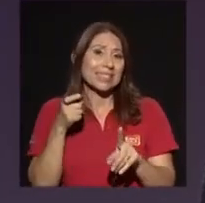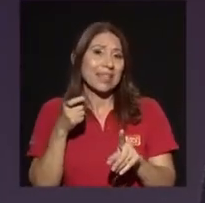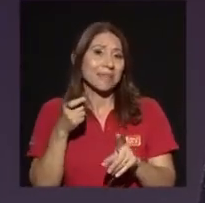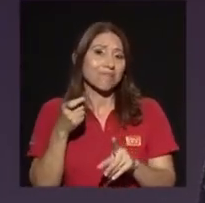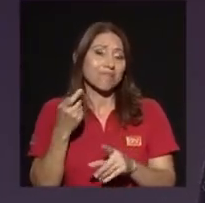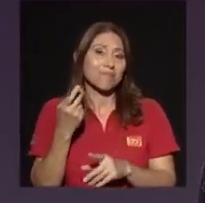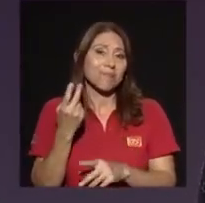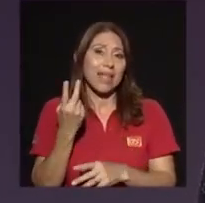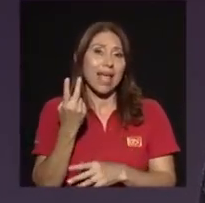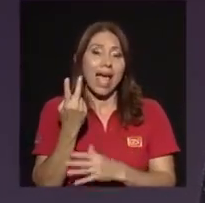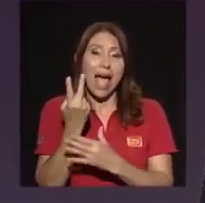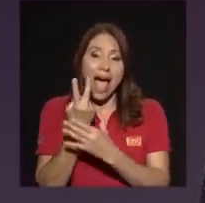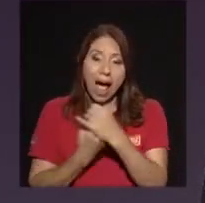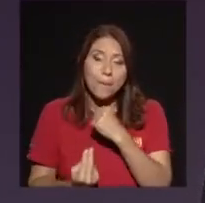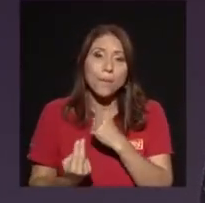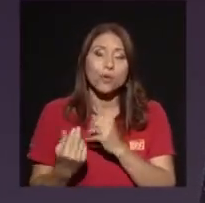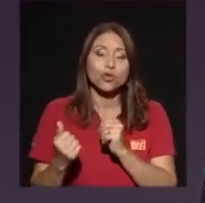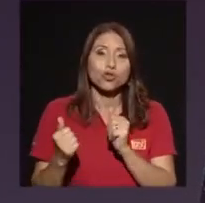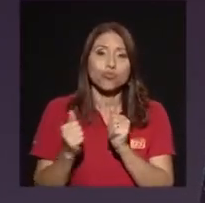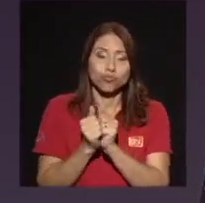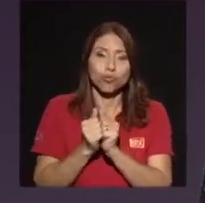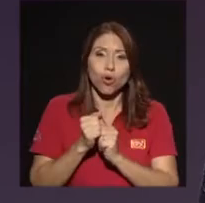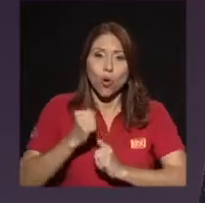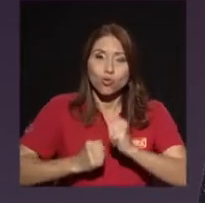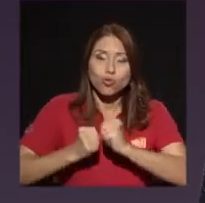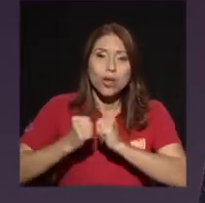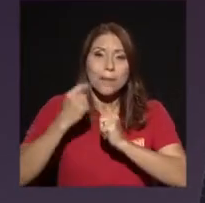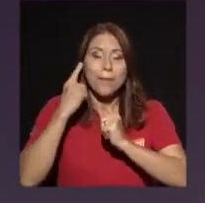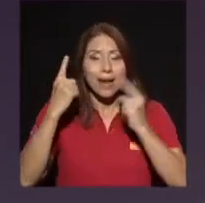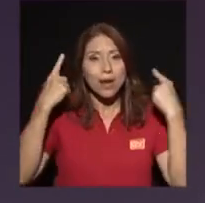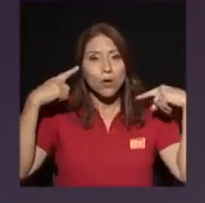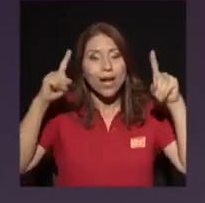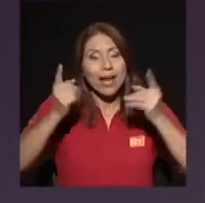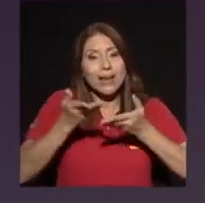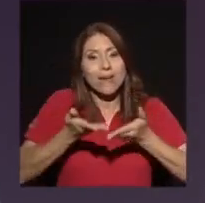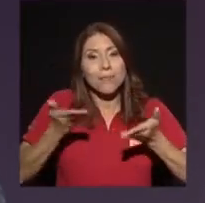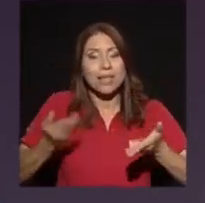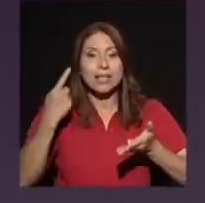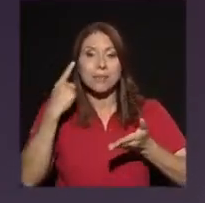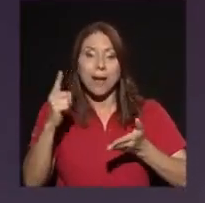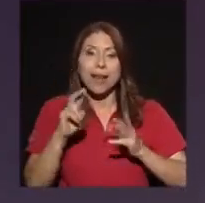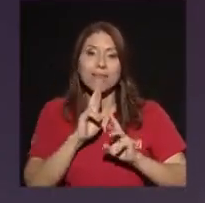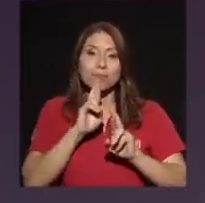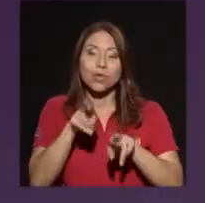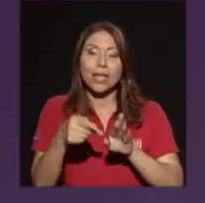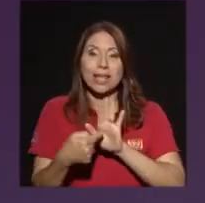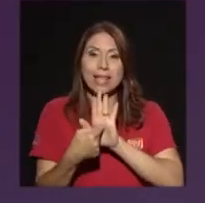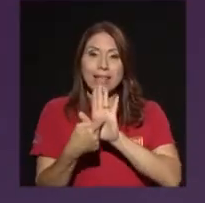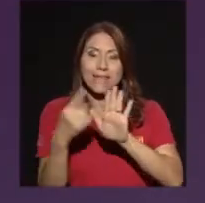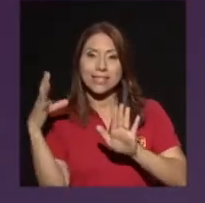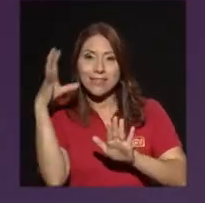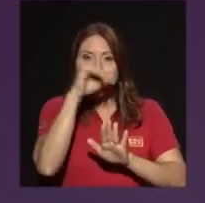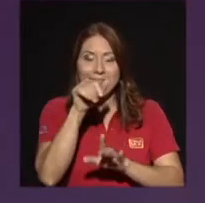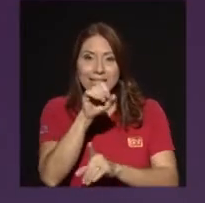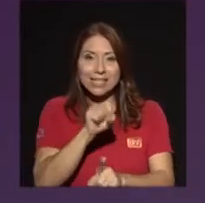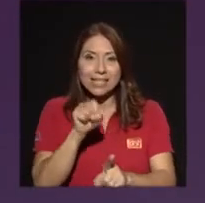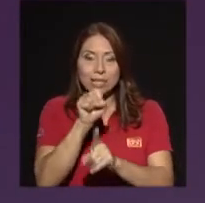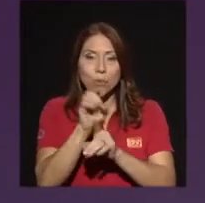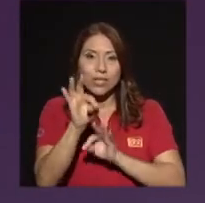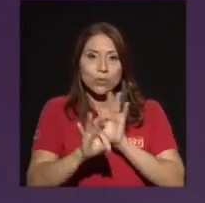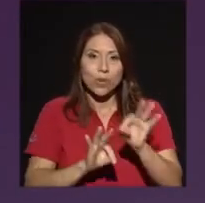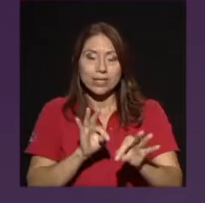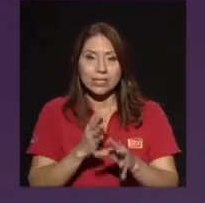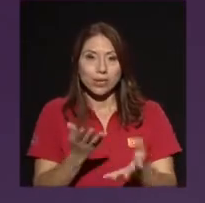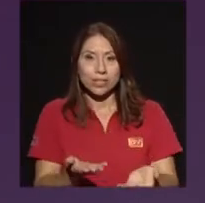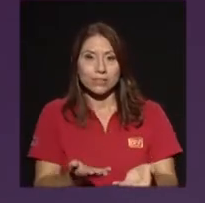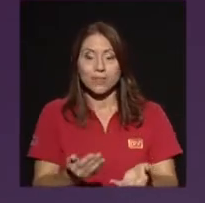ambos para poder lograr herramientas concisas para responder y visibilizar este tipo de situaciones. Bueno, desde Palabra de Mujer